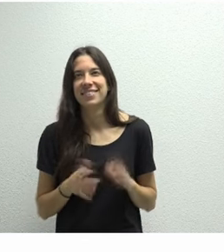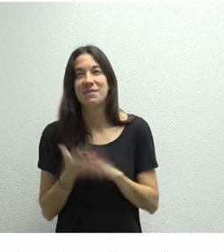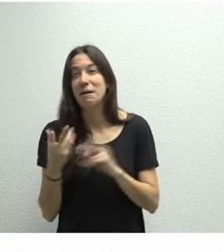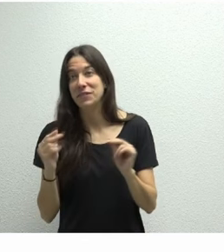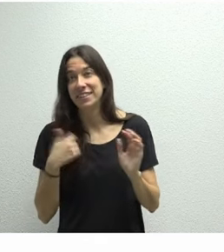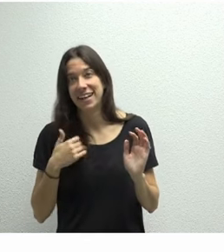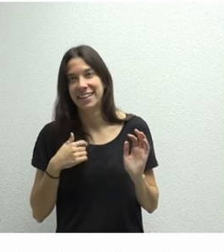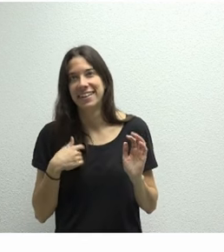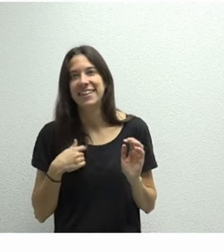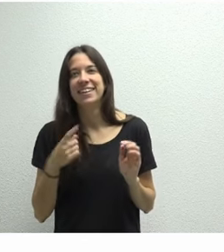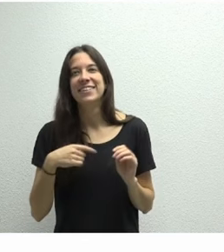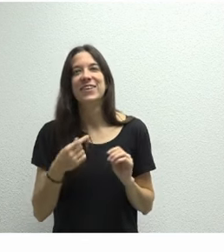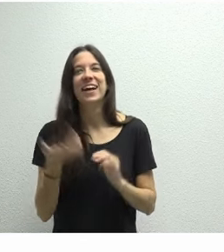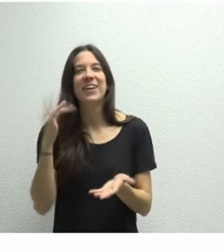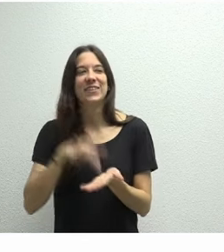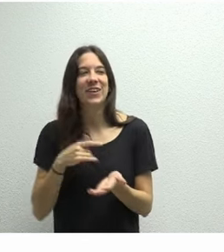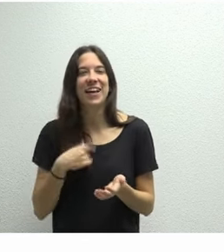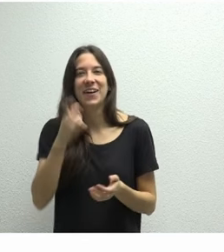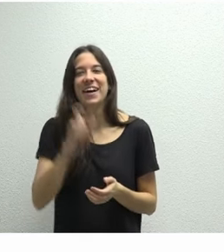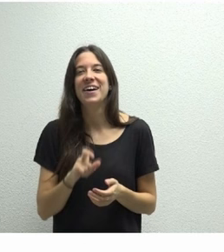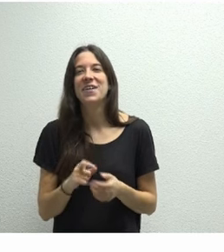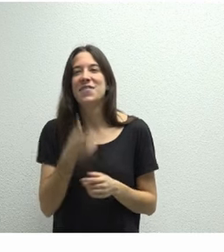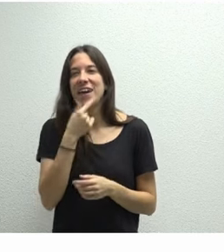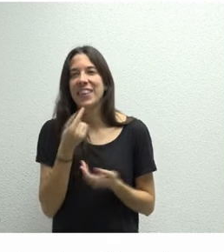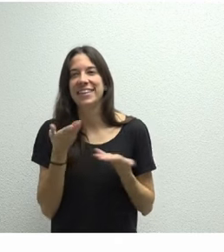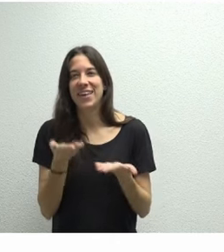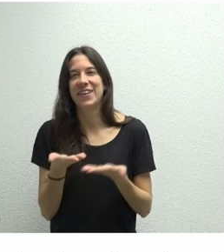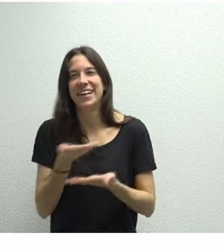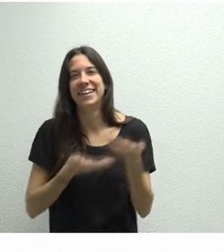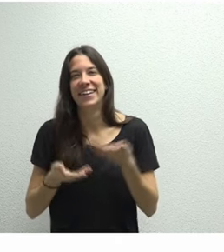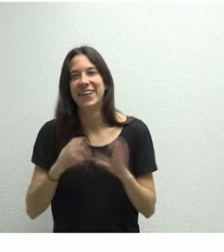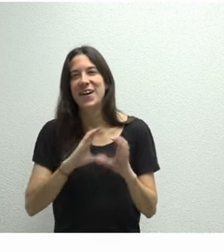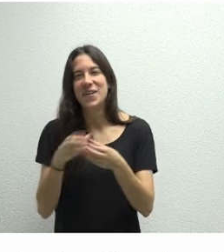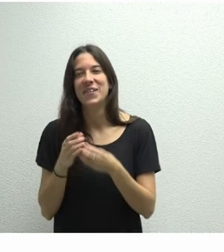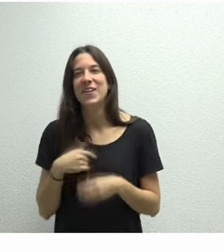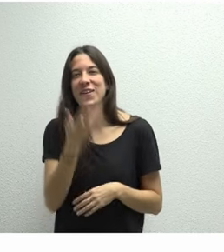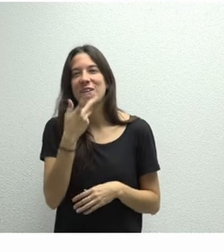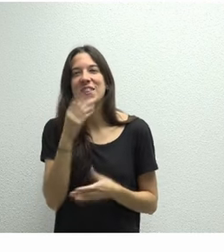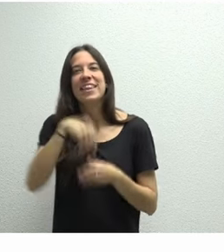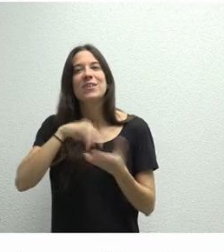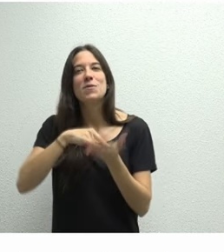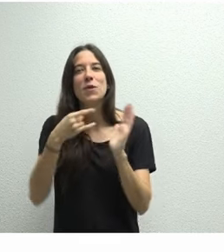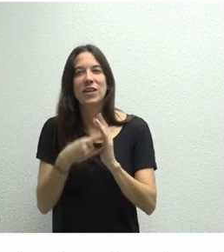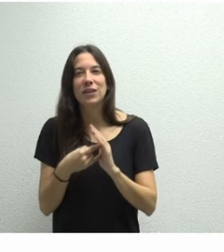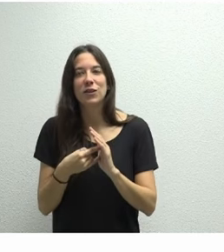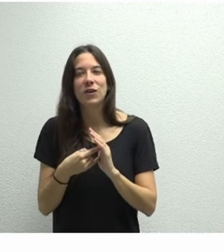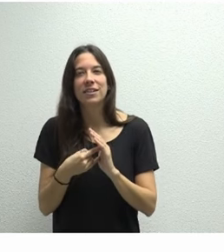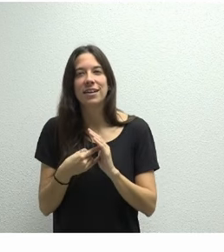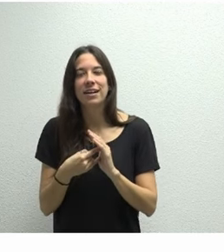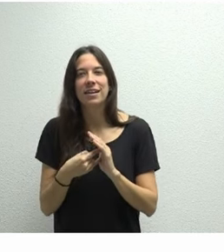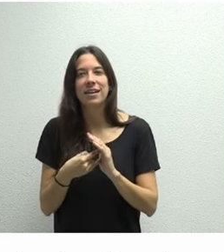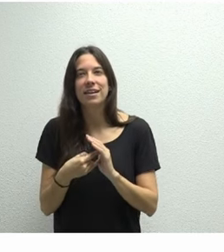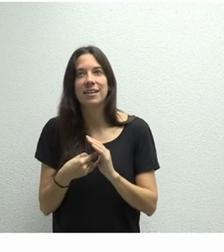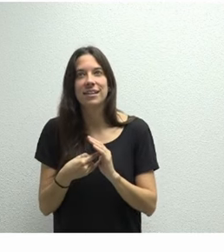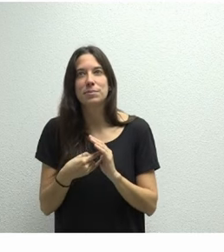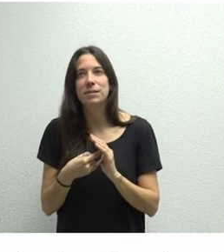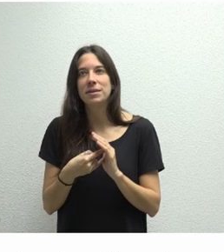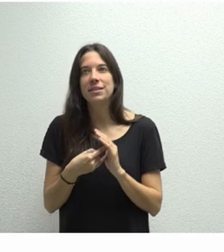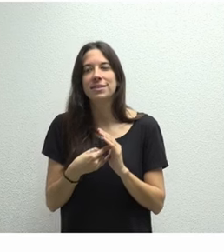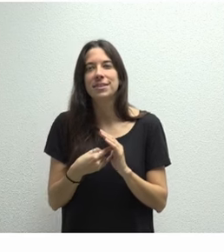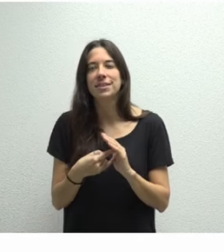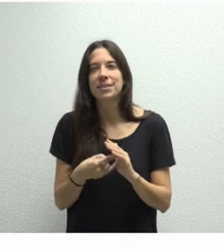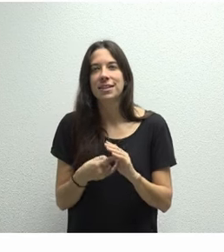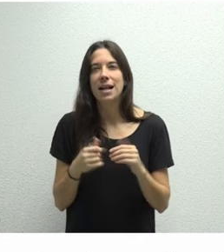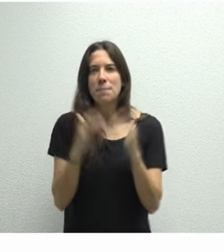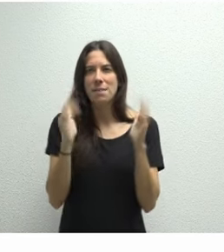conocí a una conectora facilitadora comunitaria de un proyecto en la palma que fue divertidísima